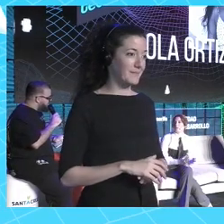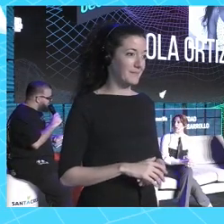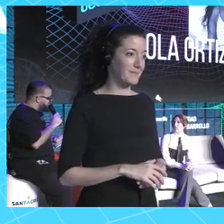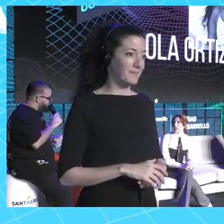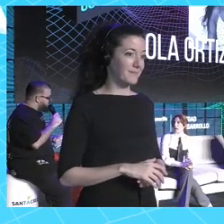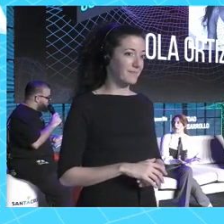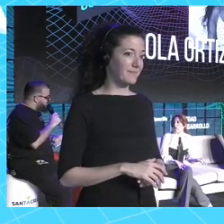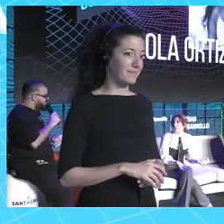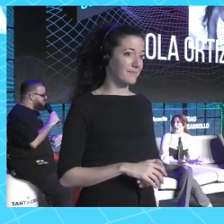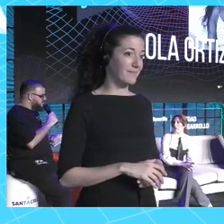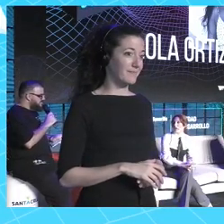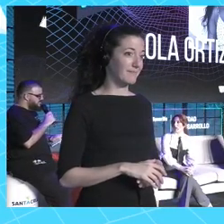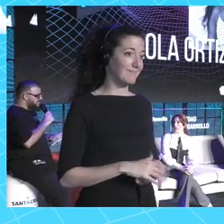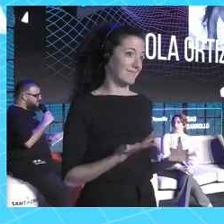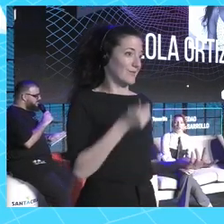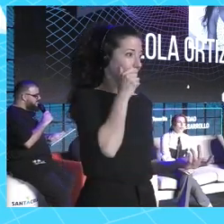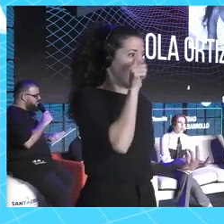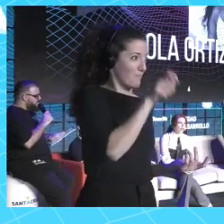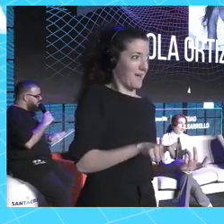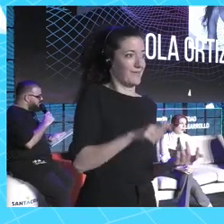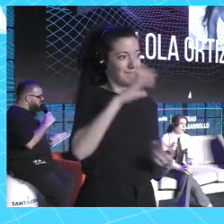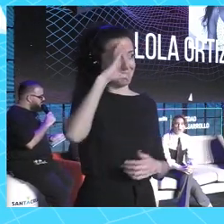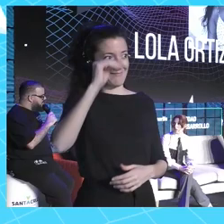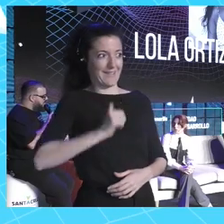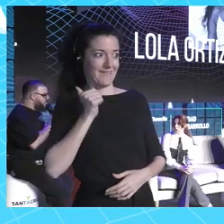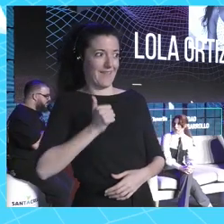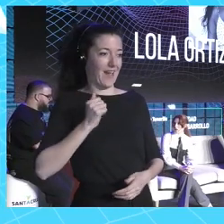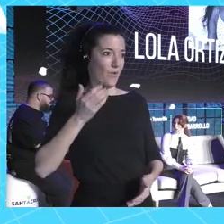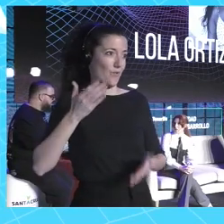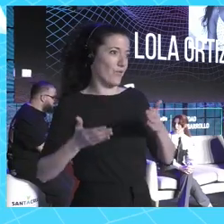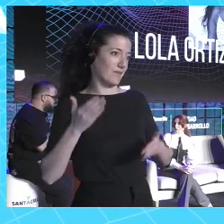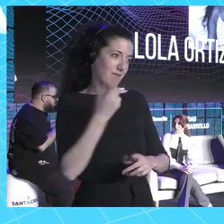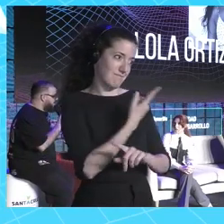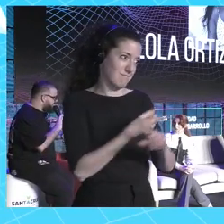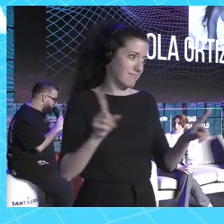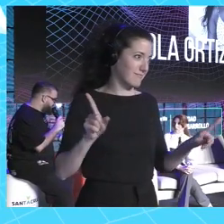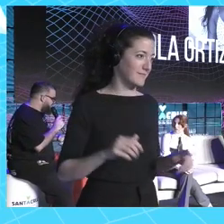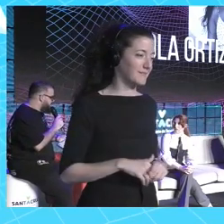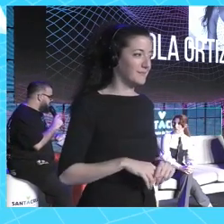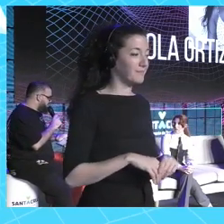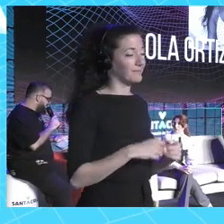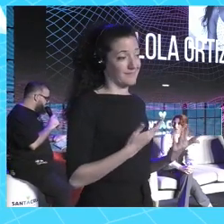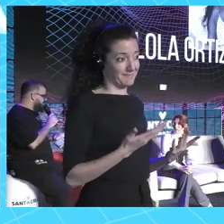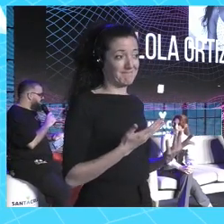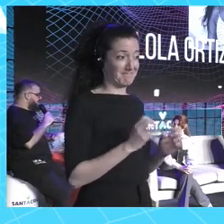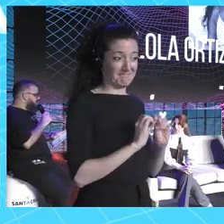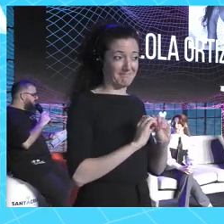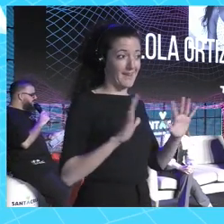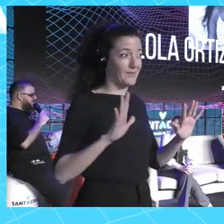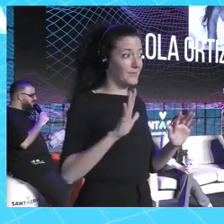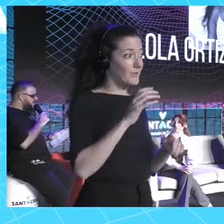diferencia el factor humano que que no tiene la robótica vamos bueno ha quedado claro que el factor humano es la clave